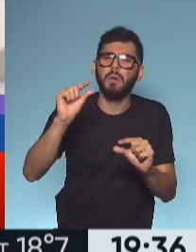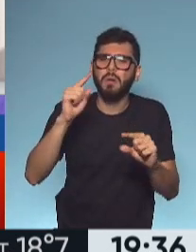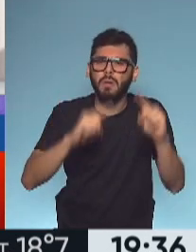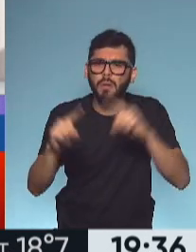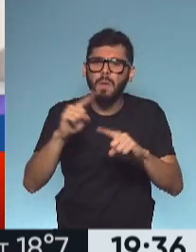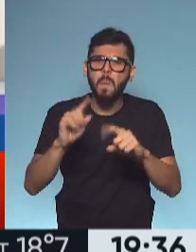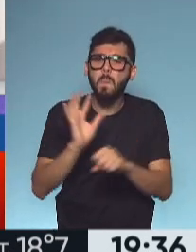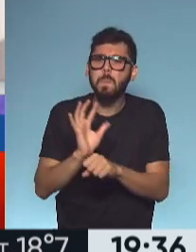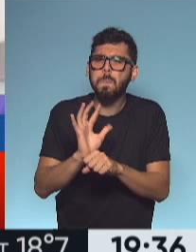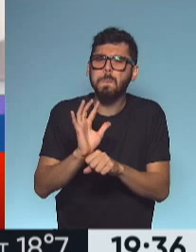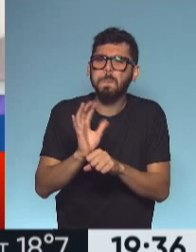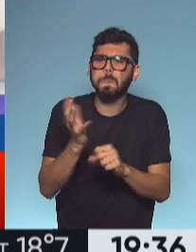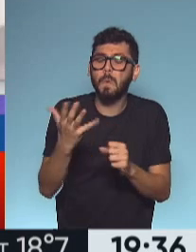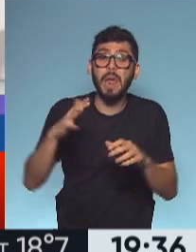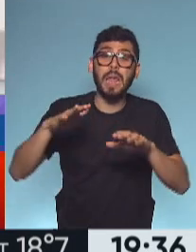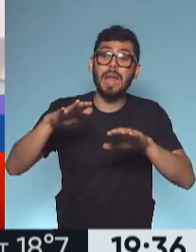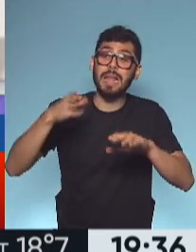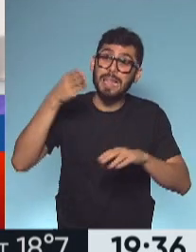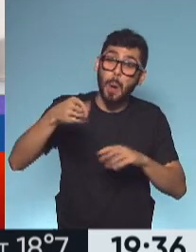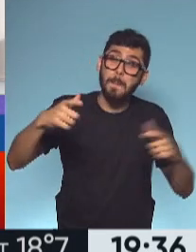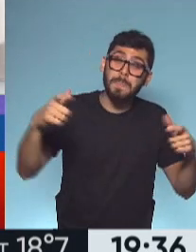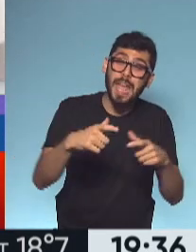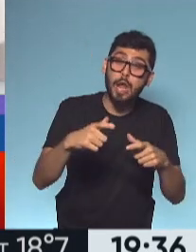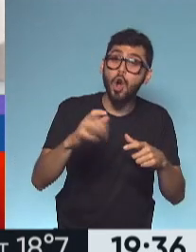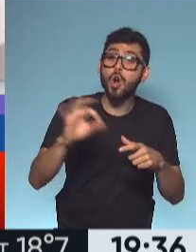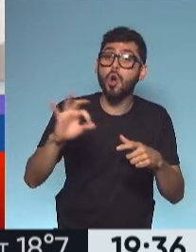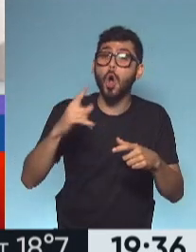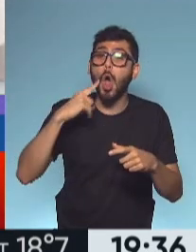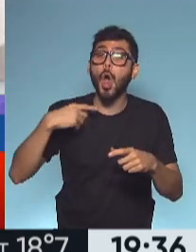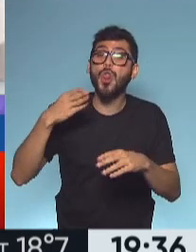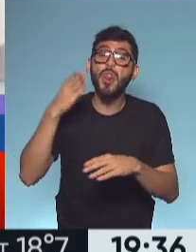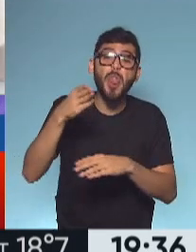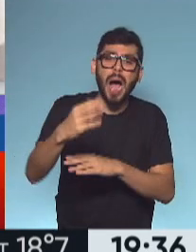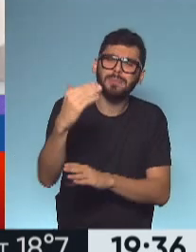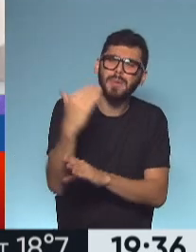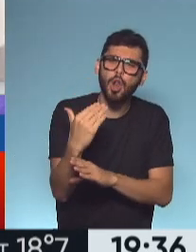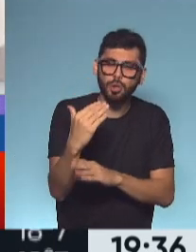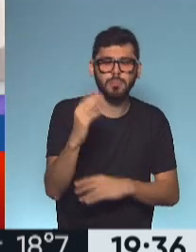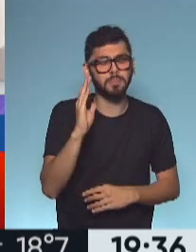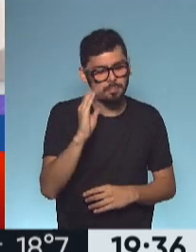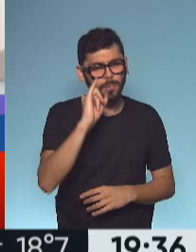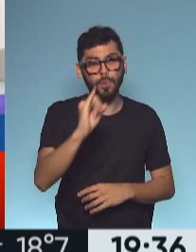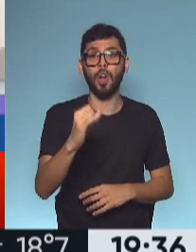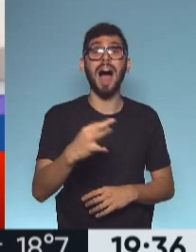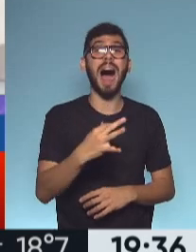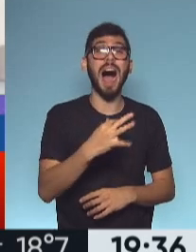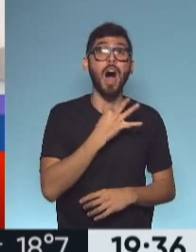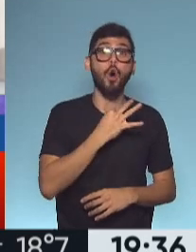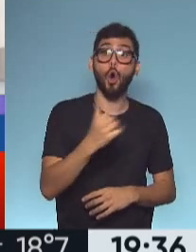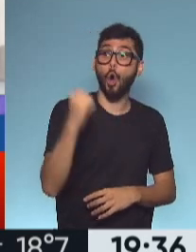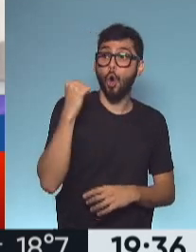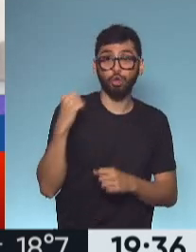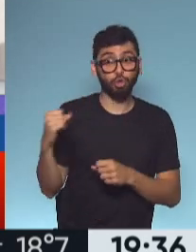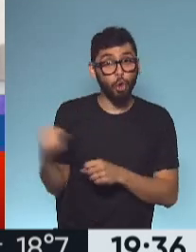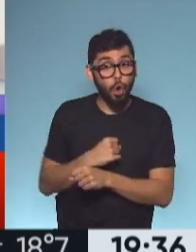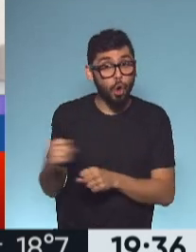pensando? Bueno, yo comentaba la experiencia de la guía epidemiológica que aprobamos en el mes de agosto, que se aplicó